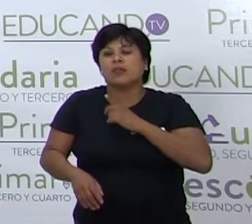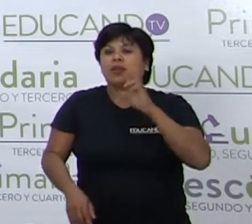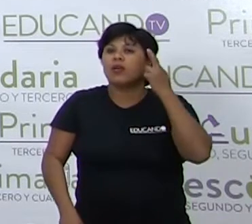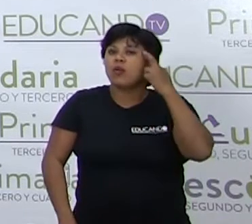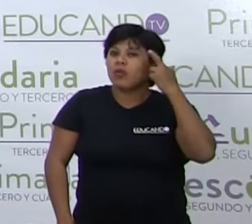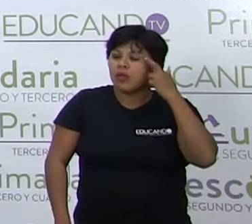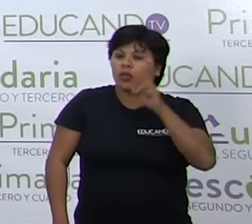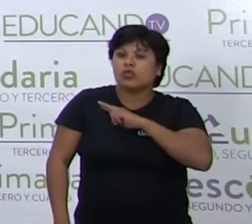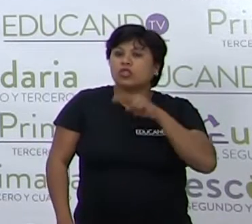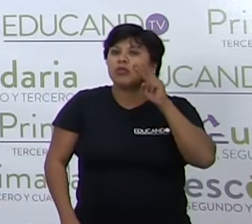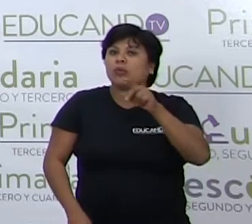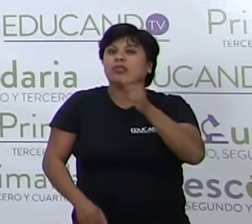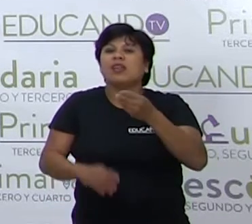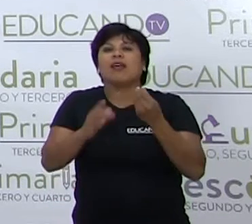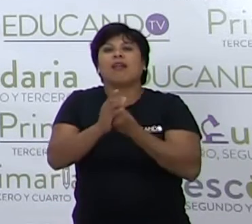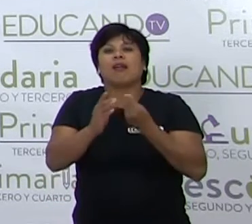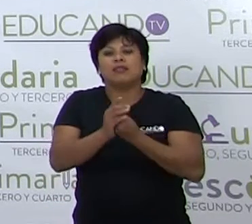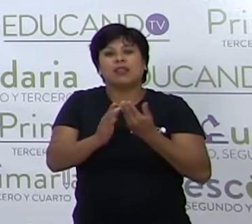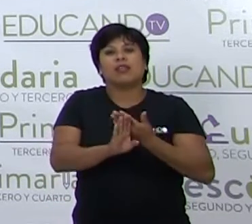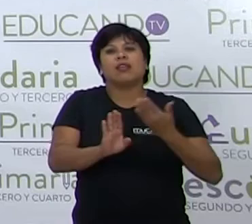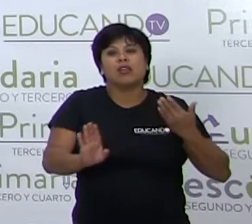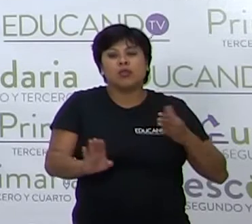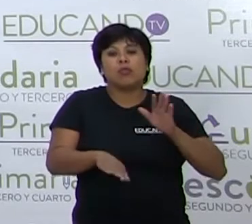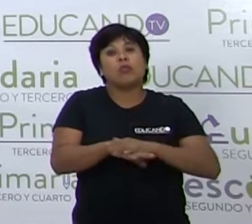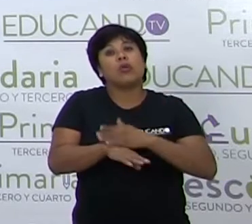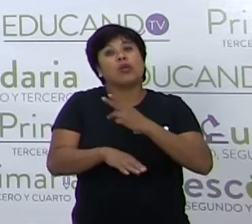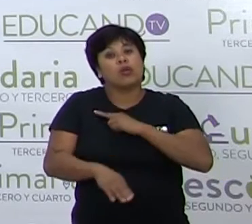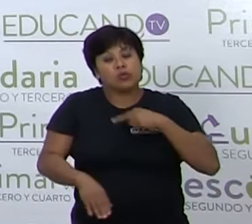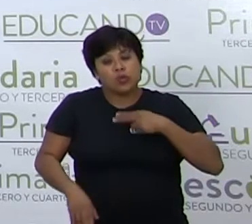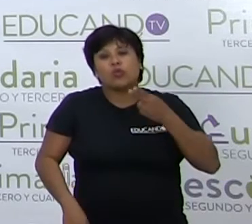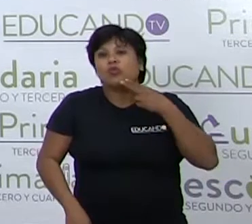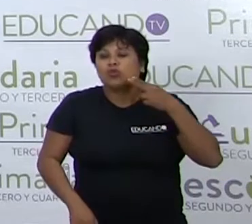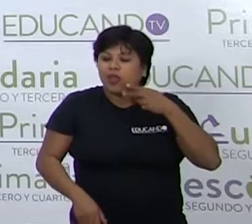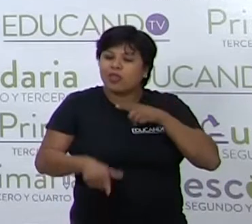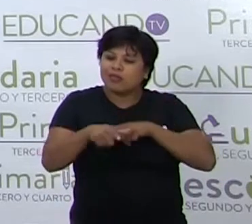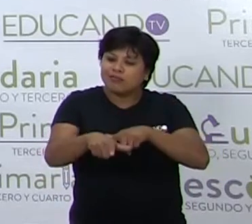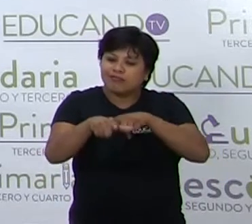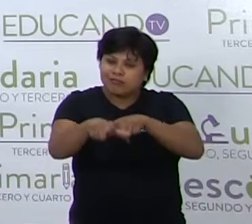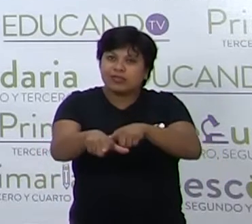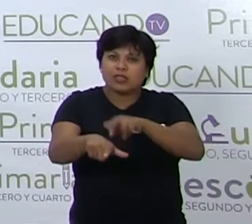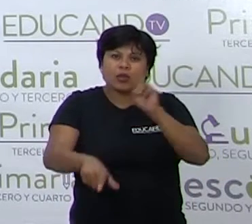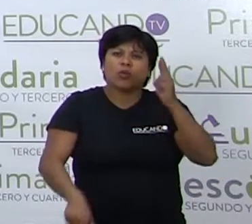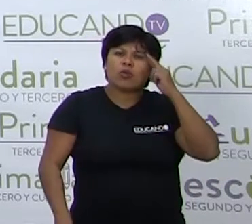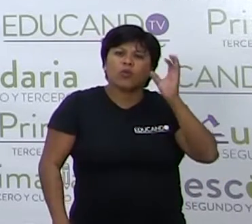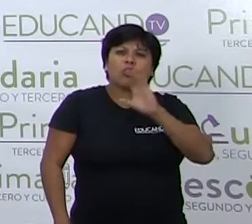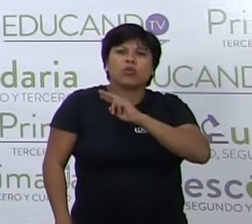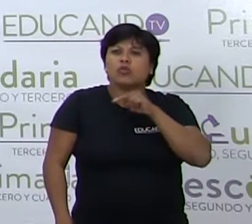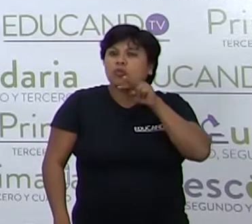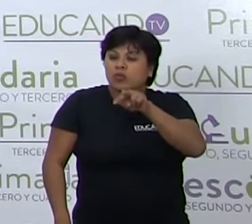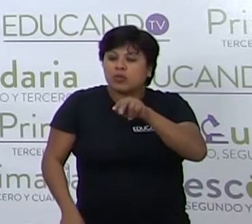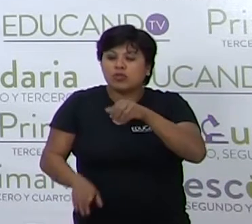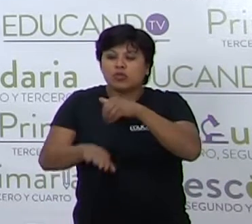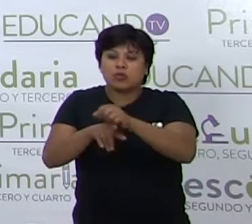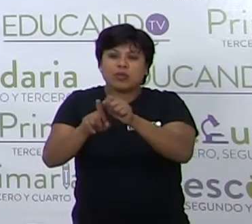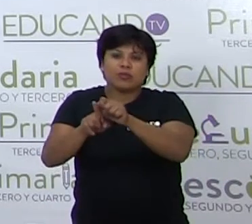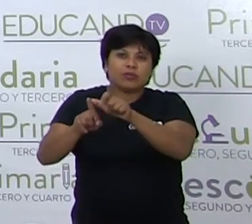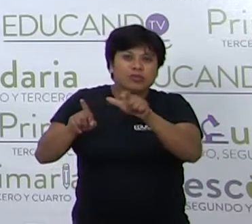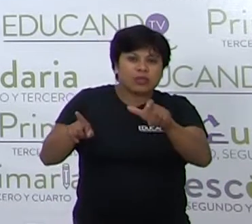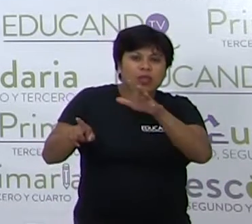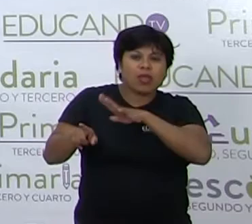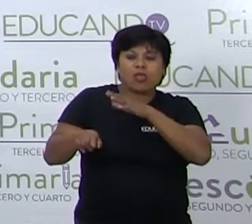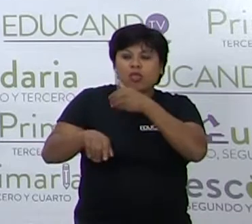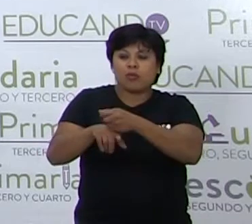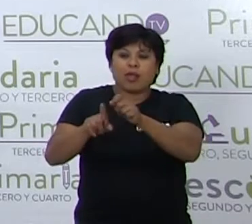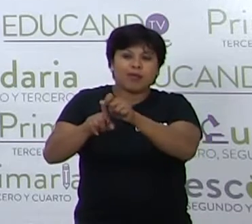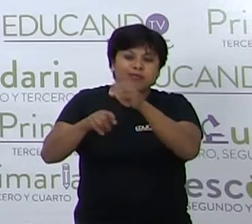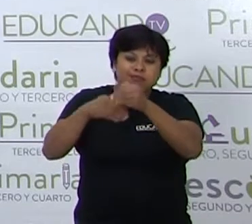vemos en clases anteriores? Porque lo vamos a seguir utilizando. ¿Recuerdas cuando vimos series numéricas que encontrábamos una